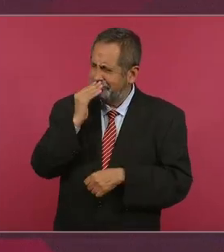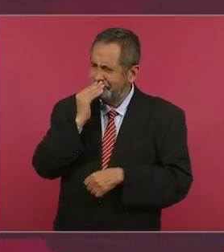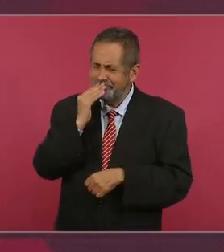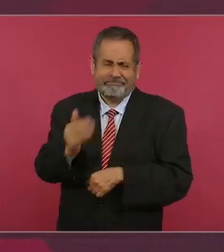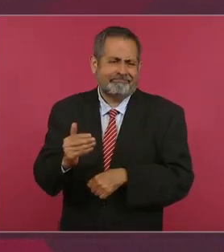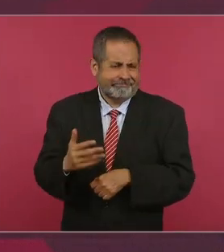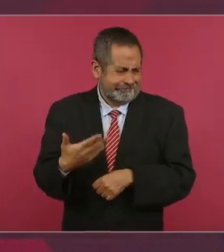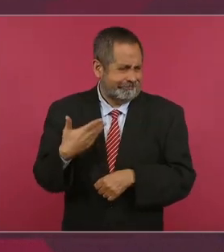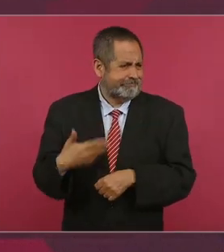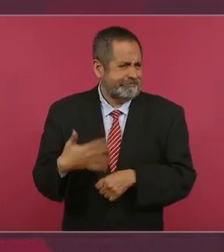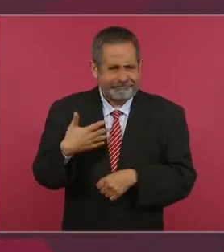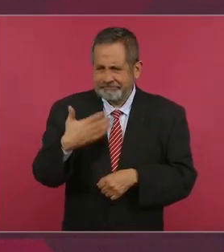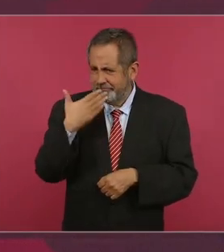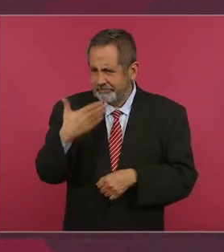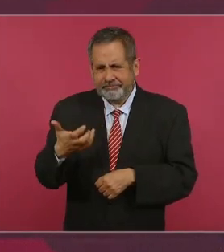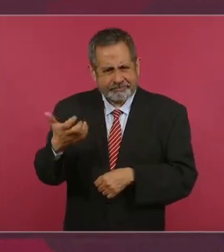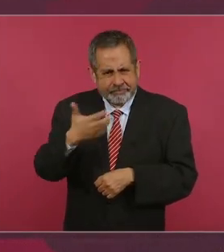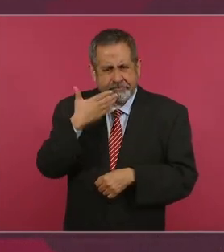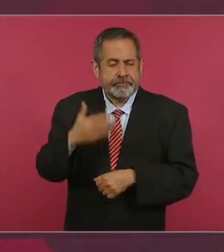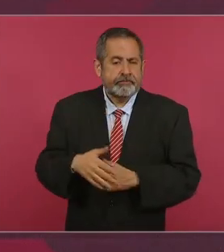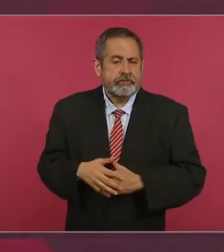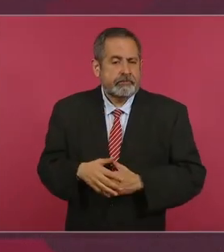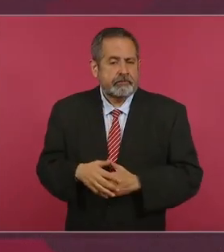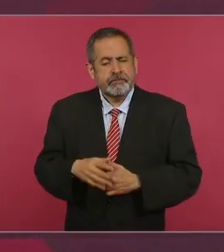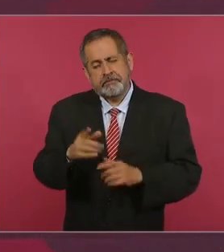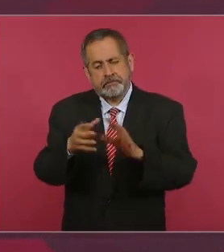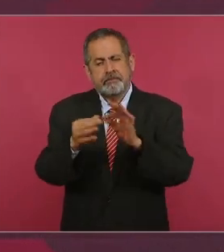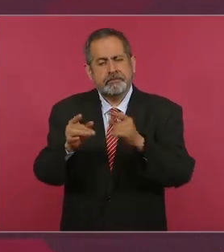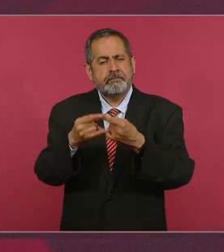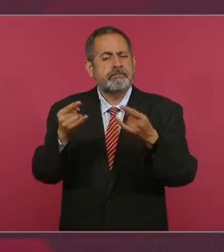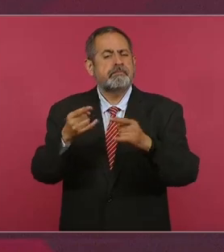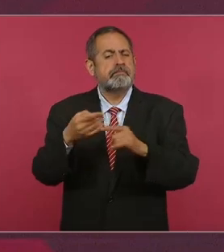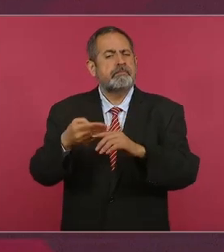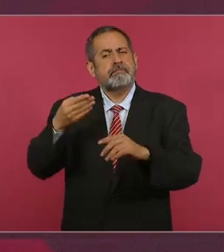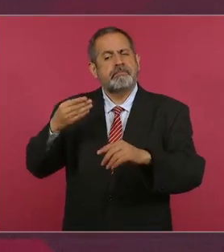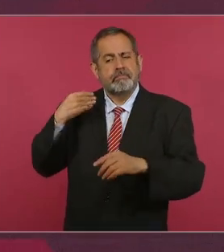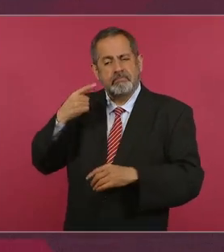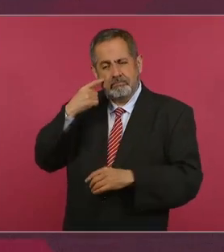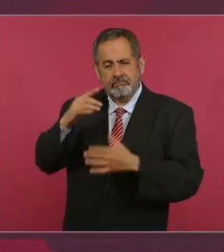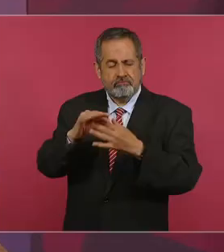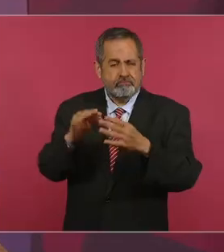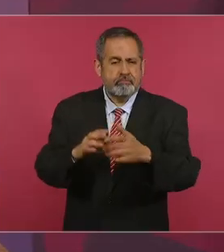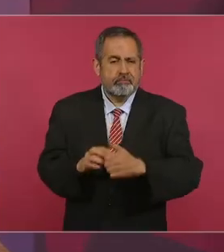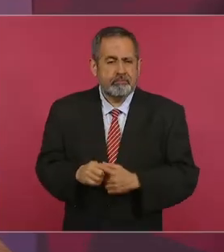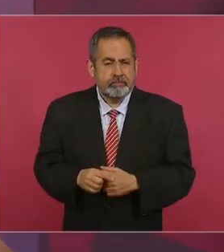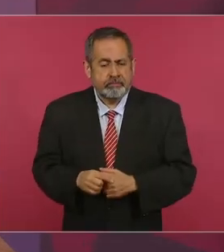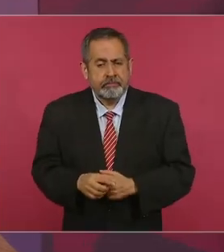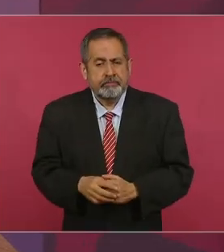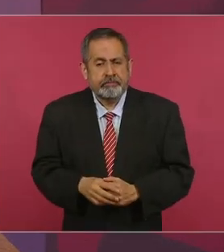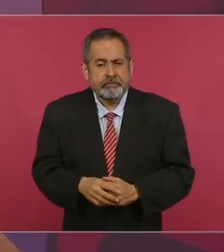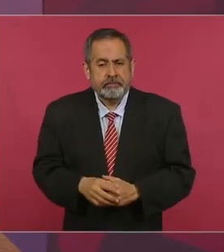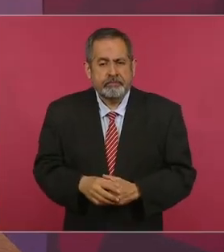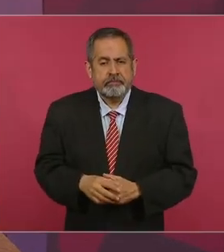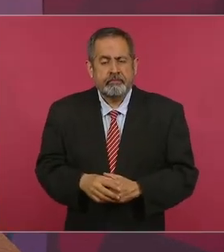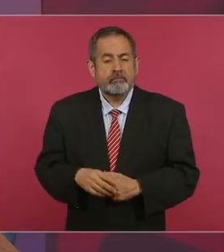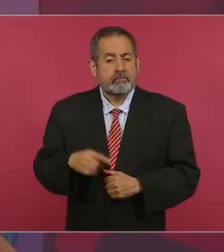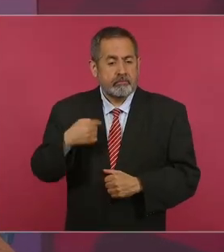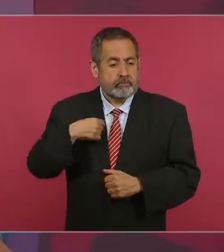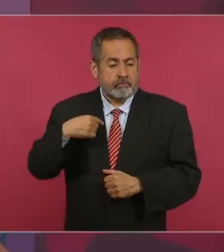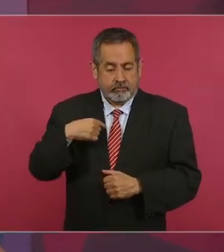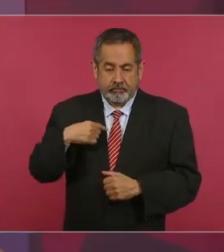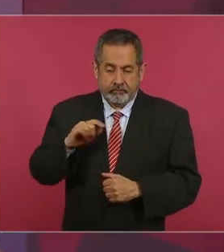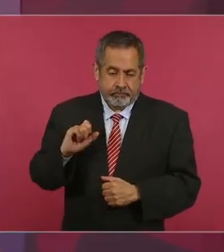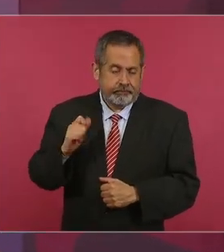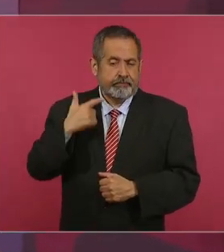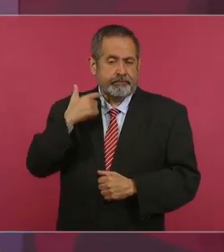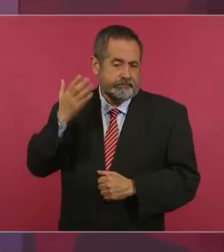muy bien. Como antecedente, nada más decirles que yo cada vez que he sido candidato y fui